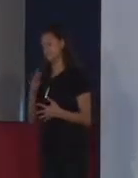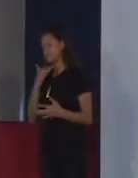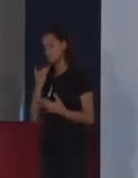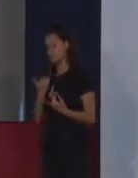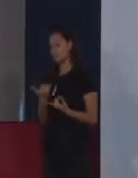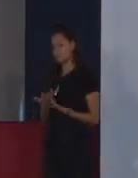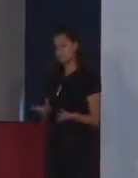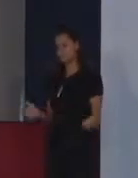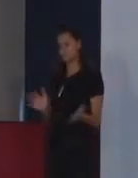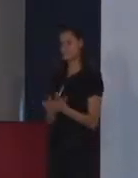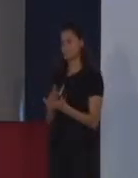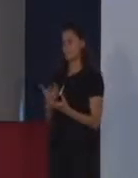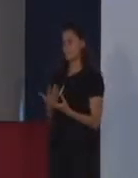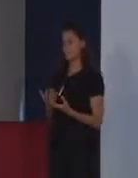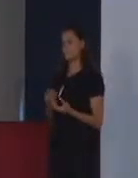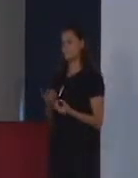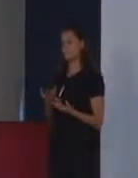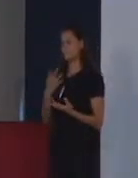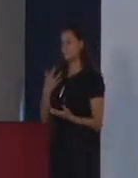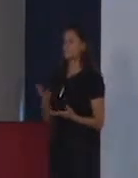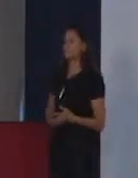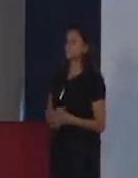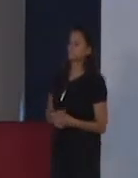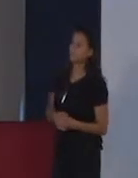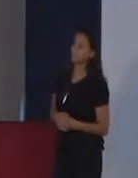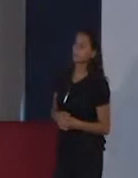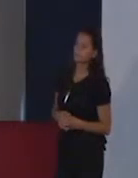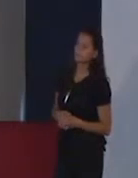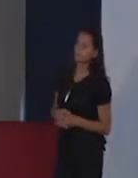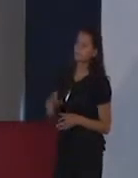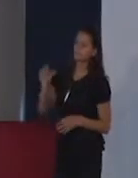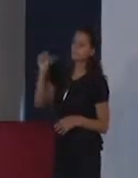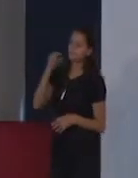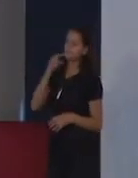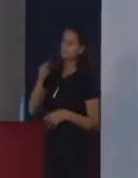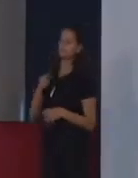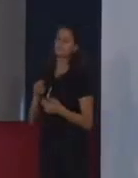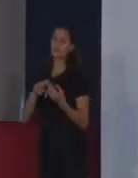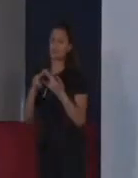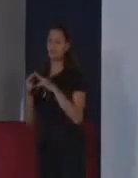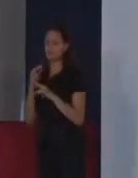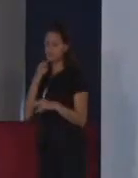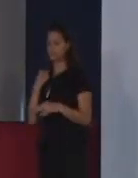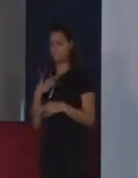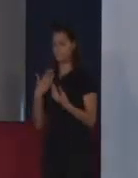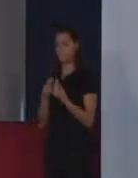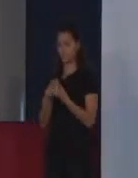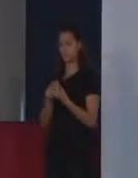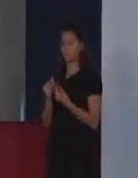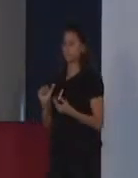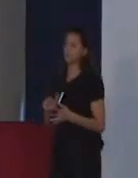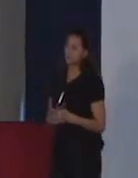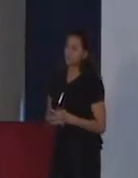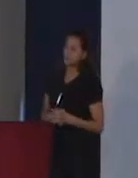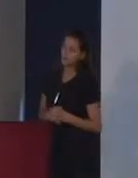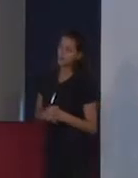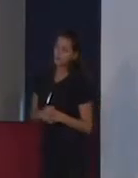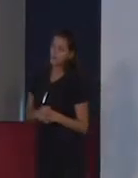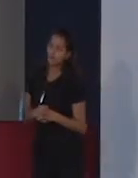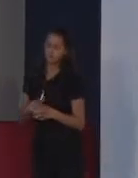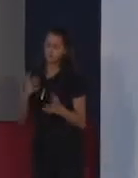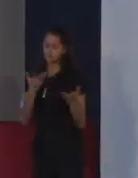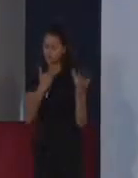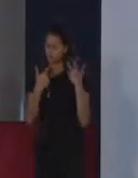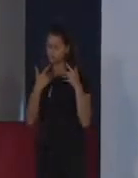ese momentico así me dejas sin. Señora. Sí, con respecto a lo que dijo mi compañera, acá están perdidos los mismos ahí, no escuché